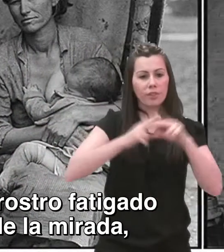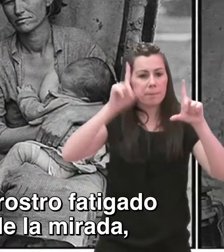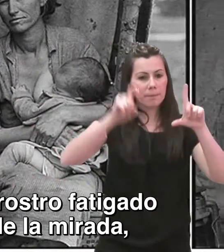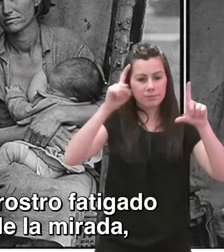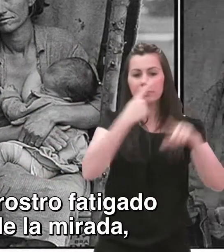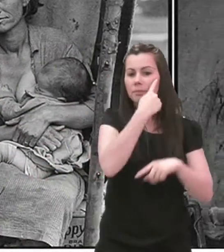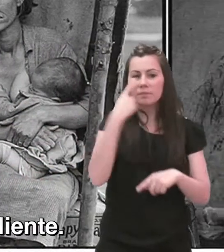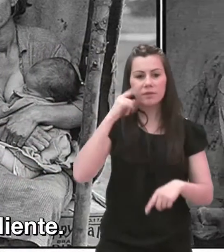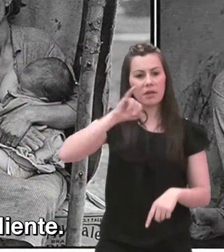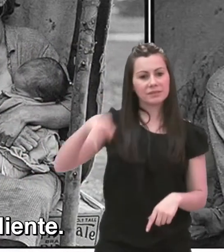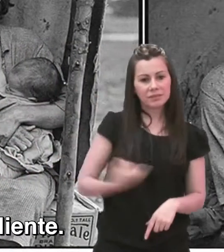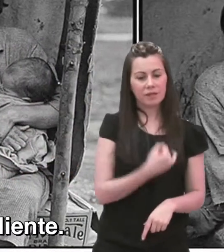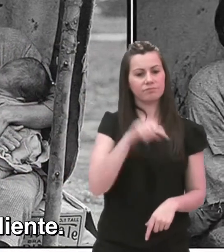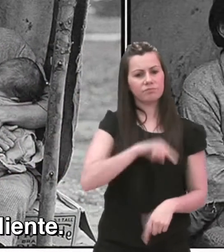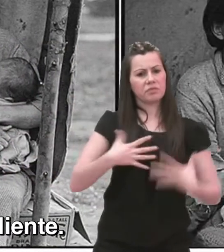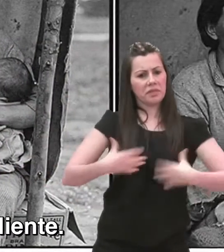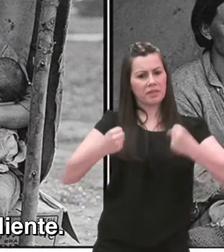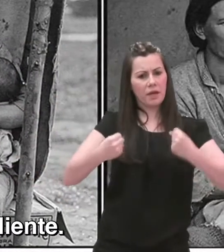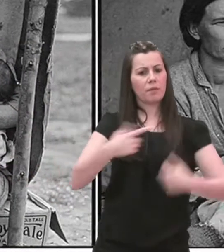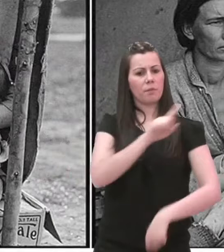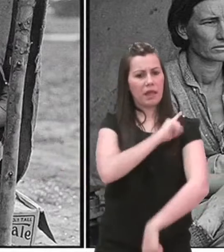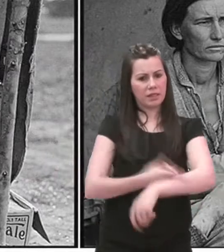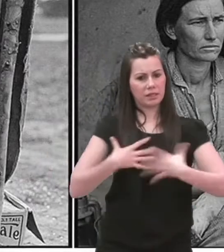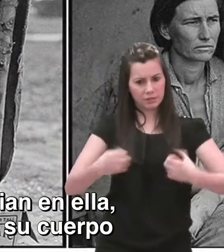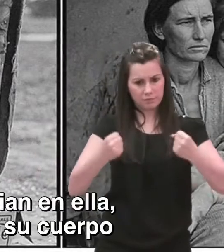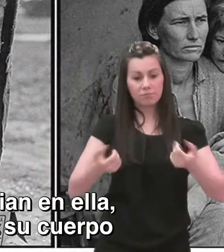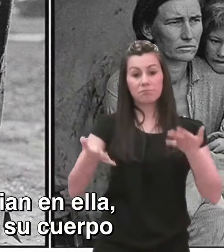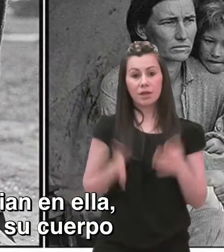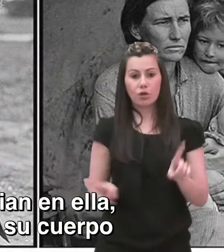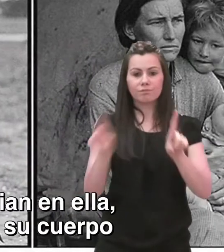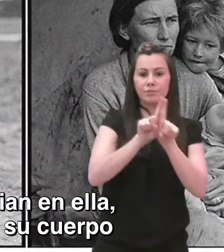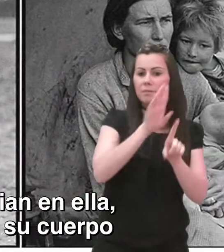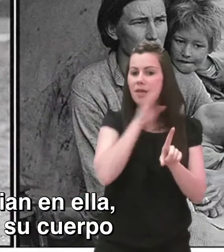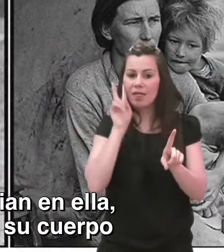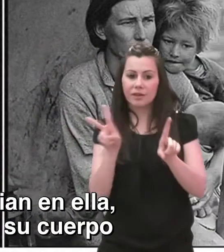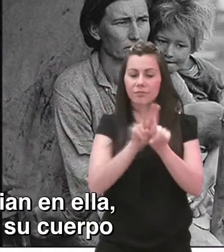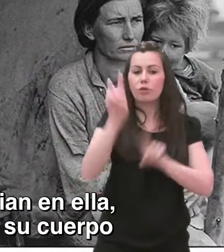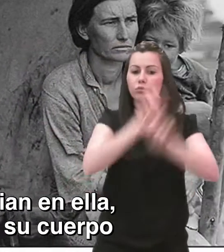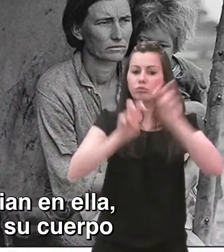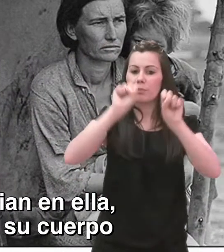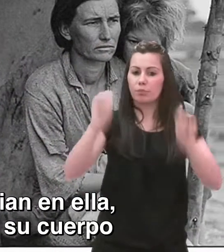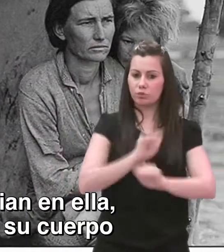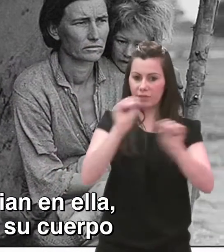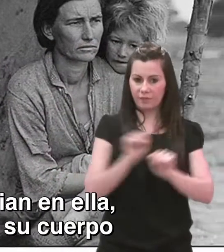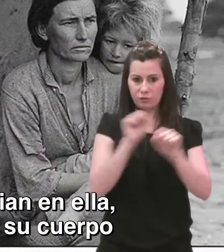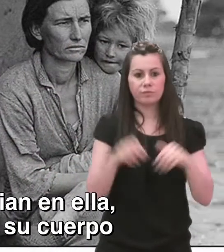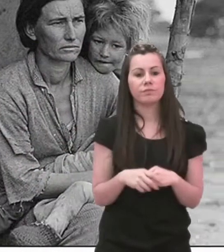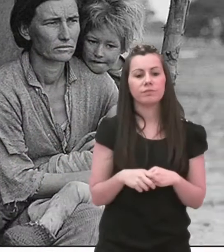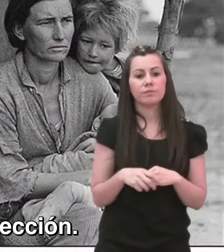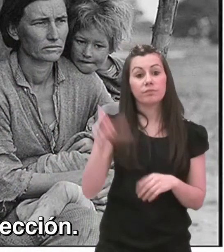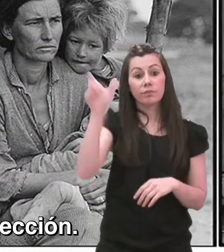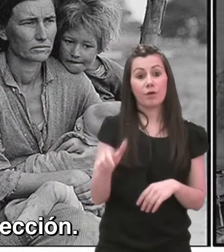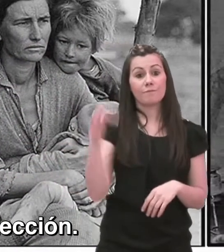captar la dureza de la mirada, decidida y valiente. Los niños se refugian en ella. Casi se funden en su